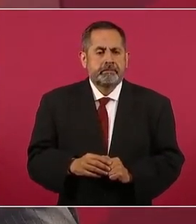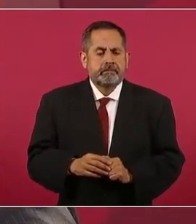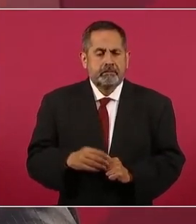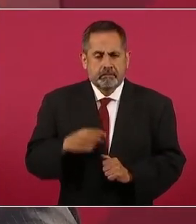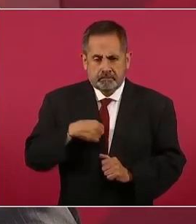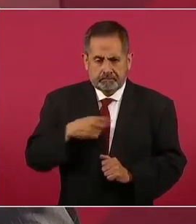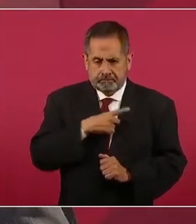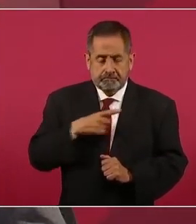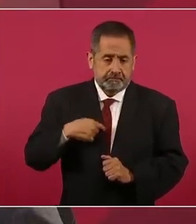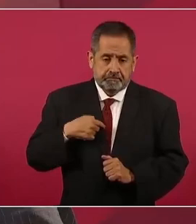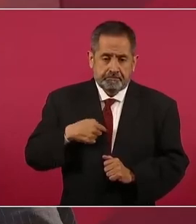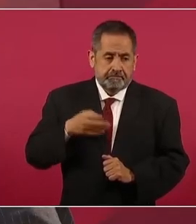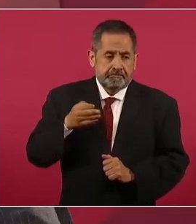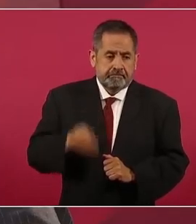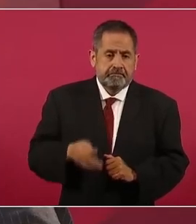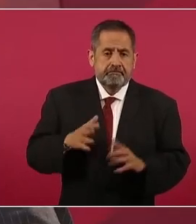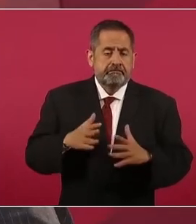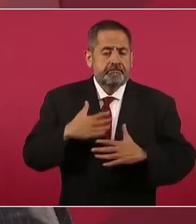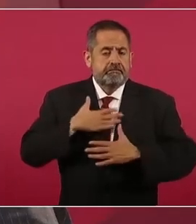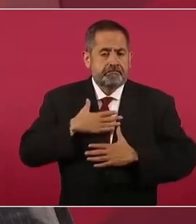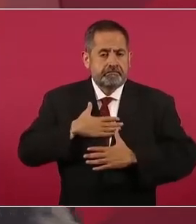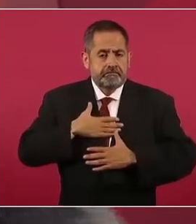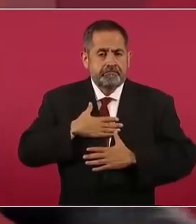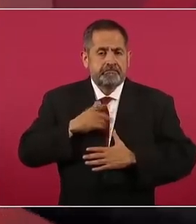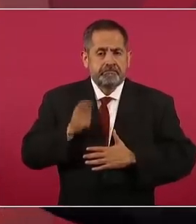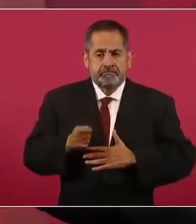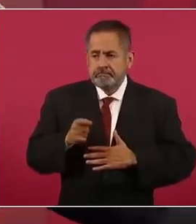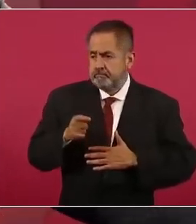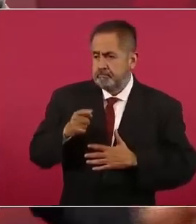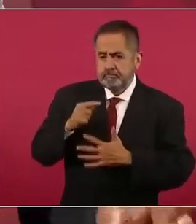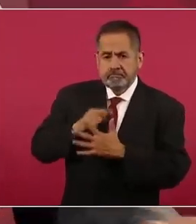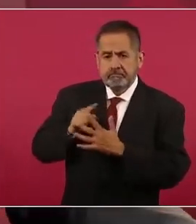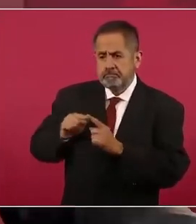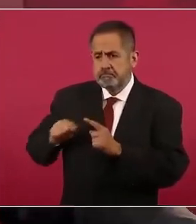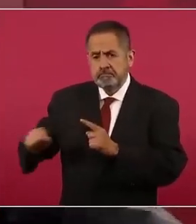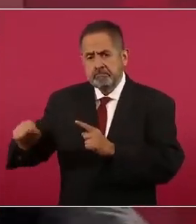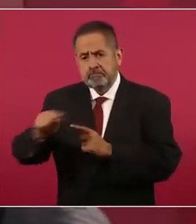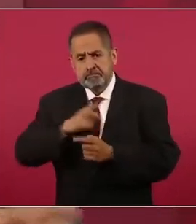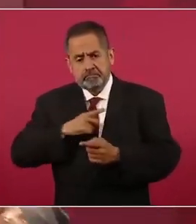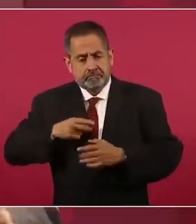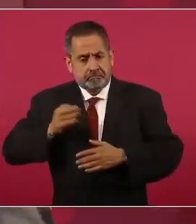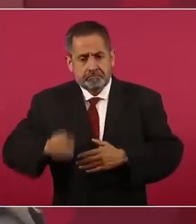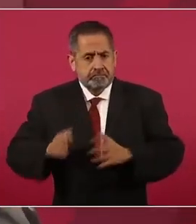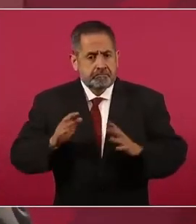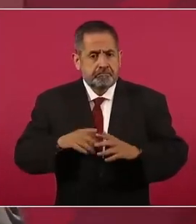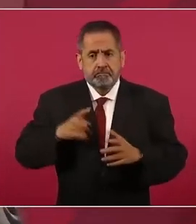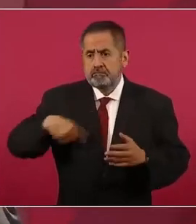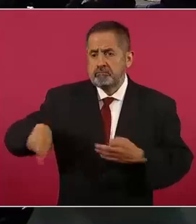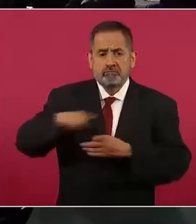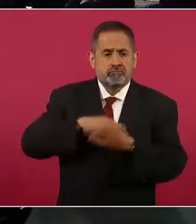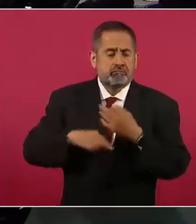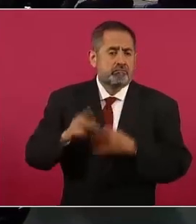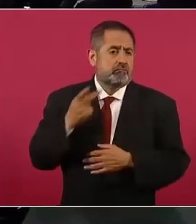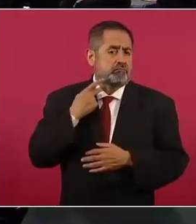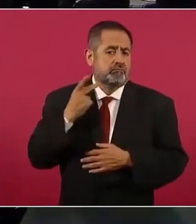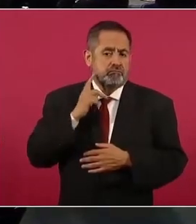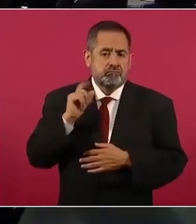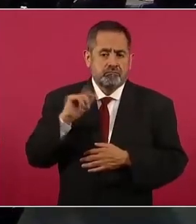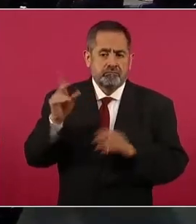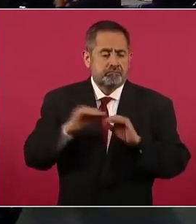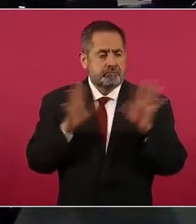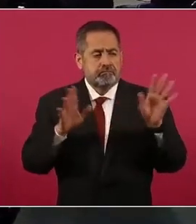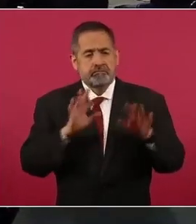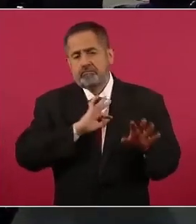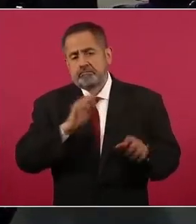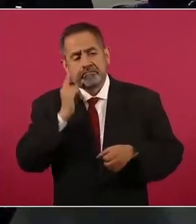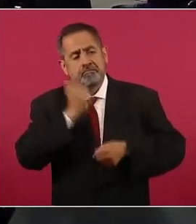aceptar en mi persona y todos los que estamos aquí. Somos políticamente expuestos,